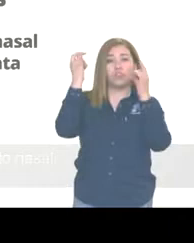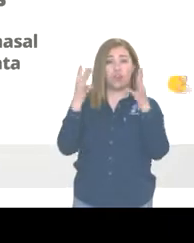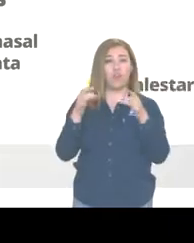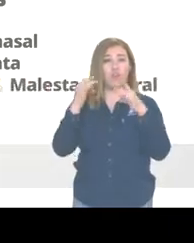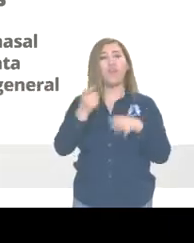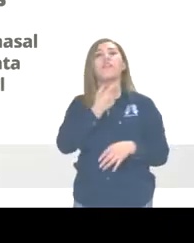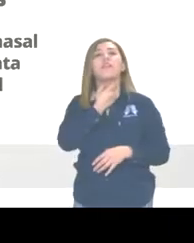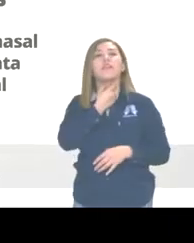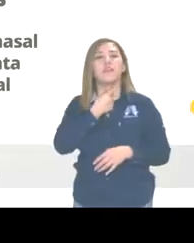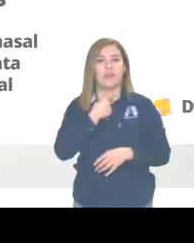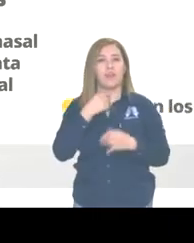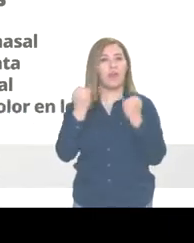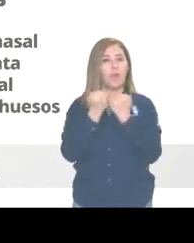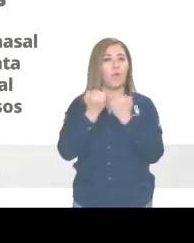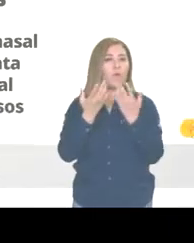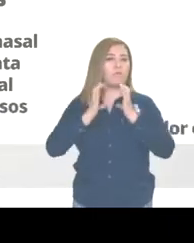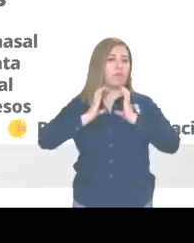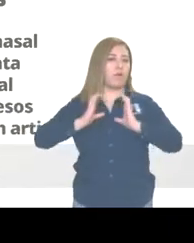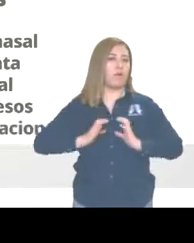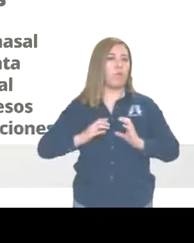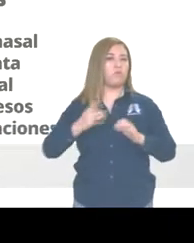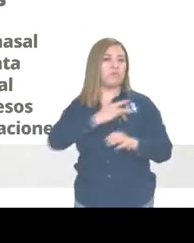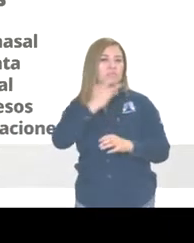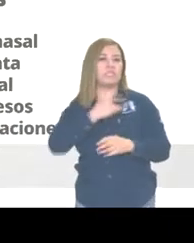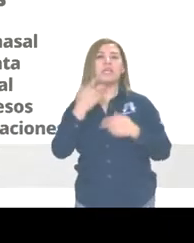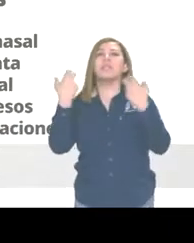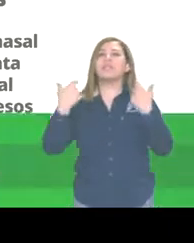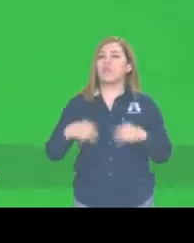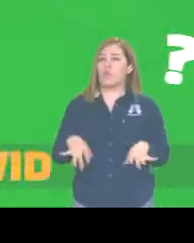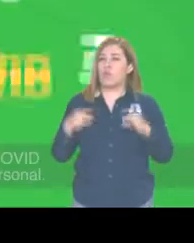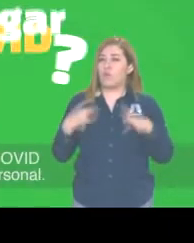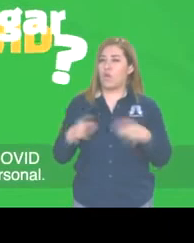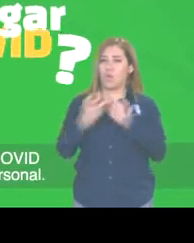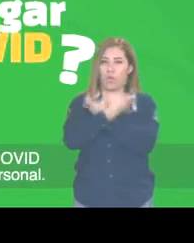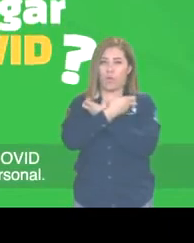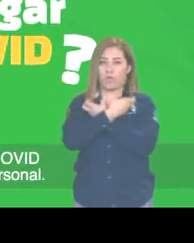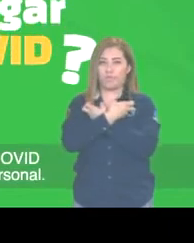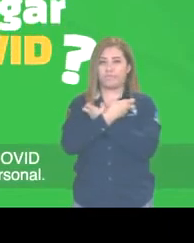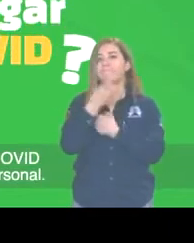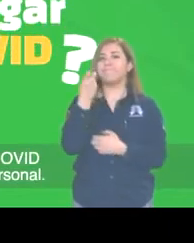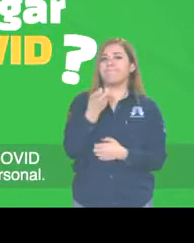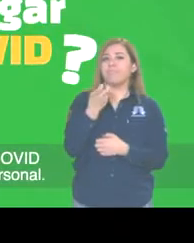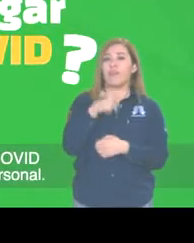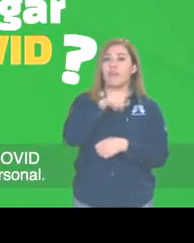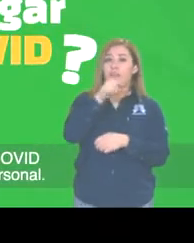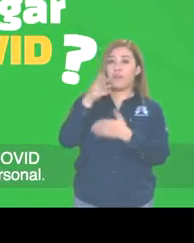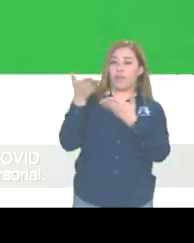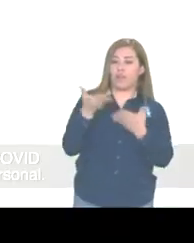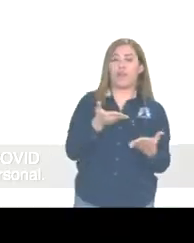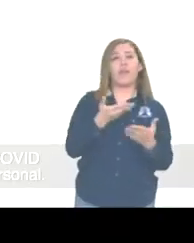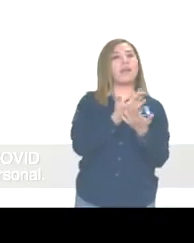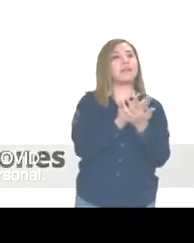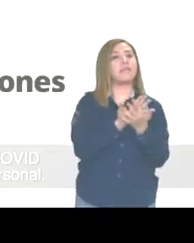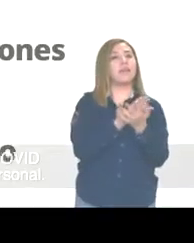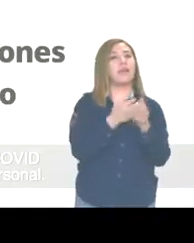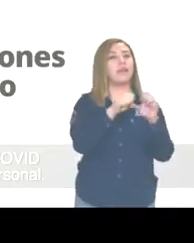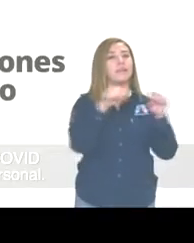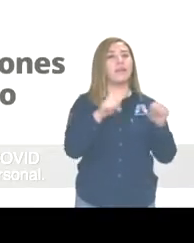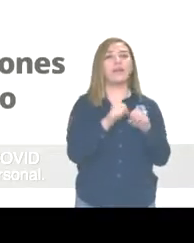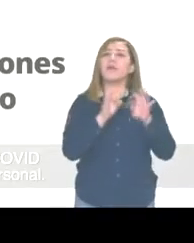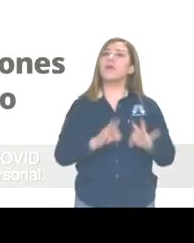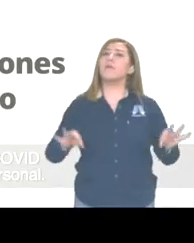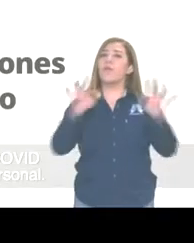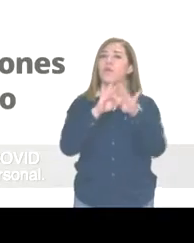garganta y ataque al estado general con dolor de huesos y articulaciones. Al momento de llegar a la sala de espera COVID, es importante seguir